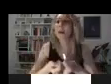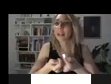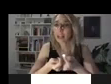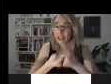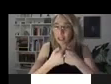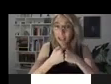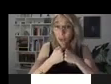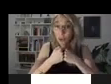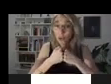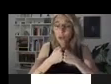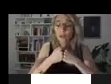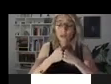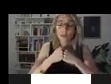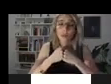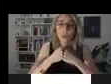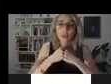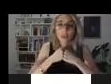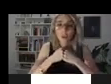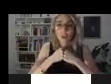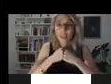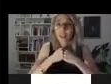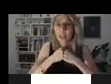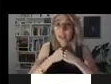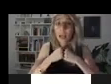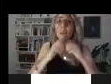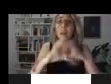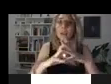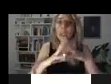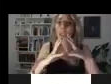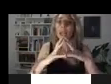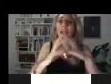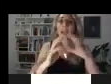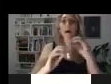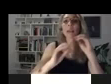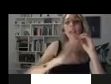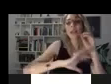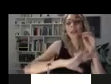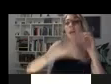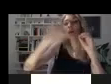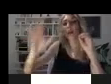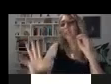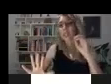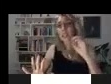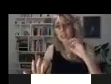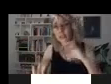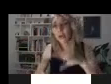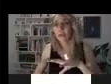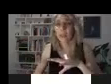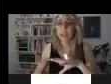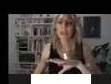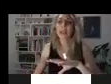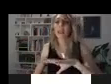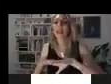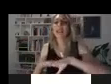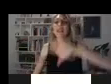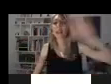no lo abarca a todo en su sentido integral, pero sí que ya nos da un pantallazo